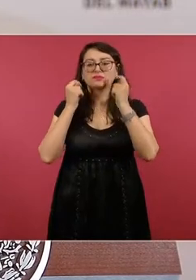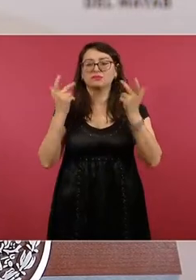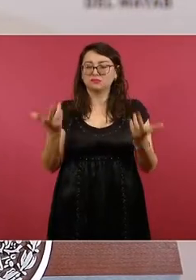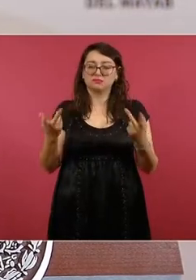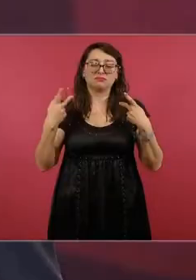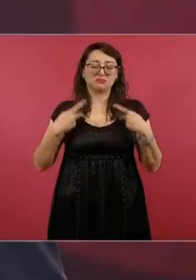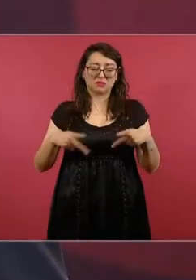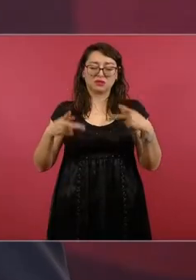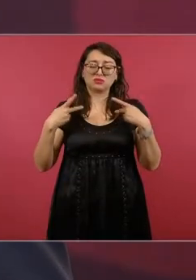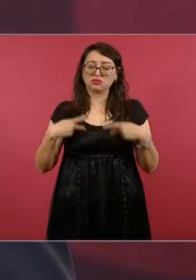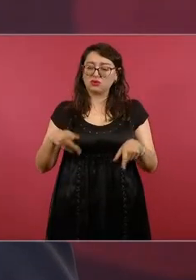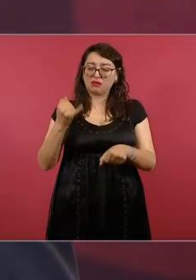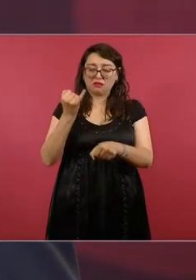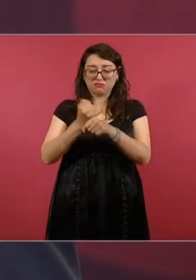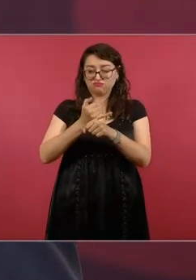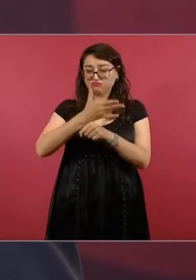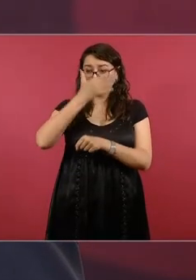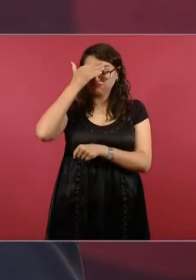gente inocente